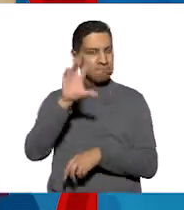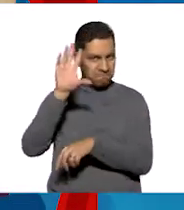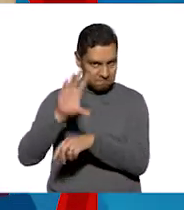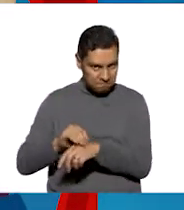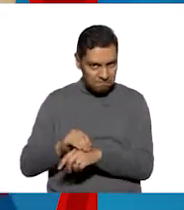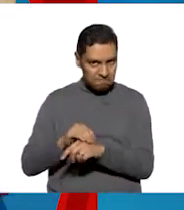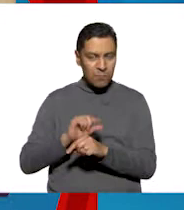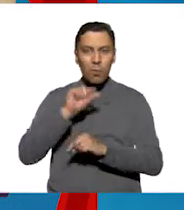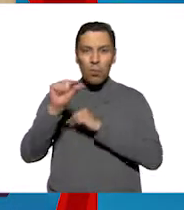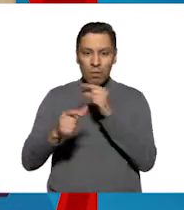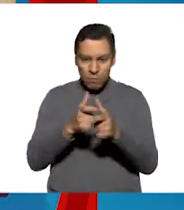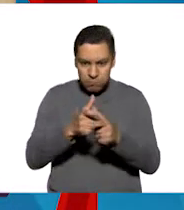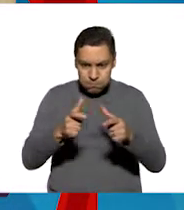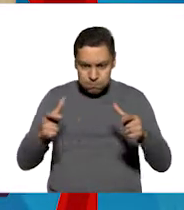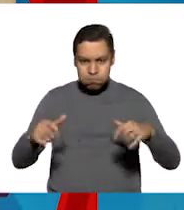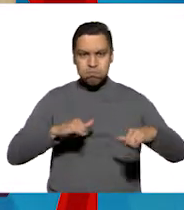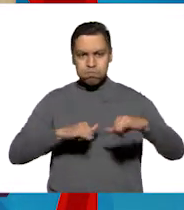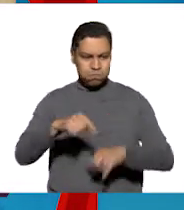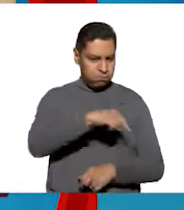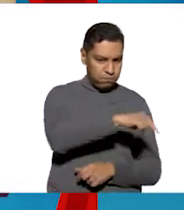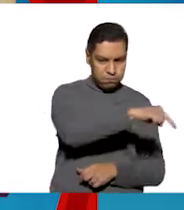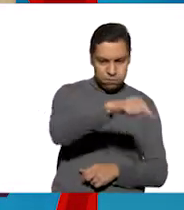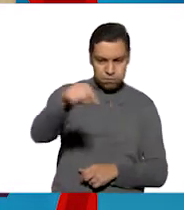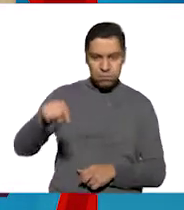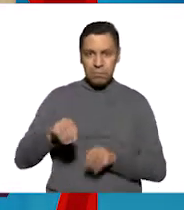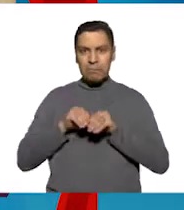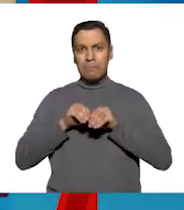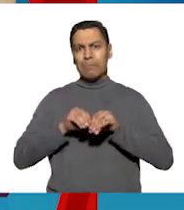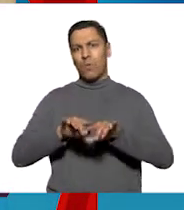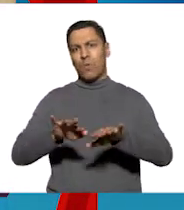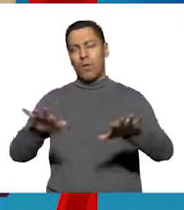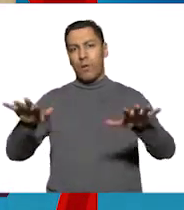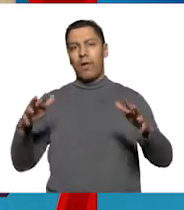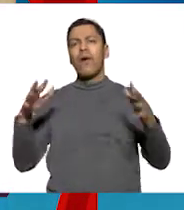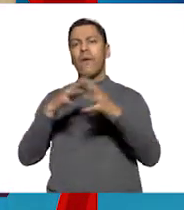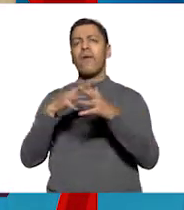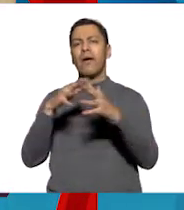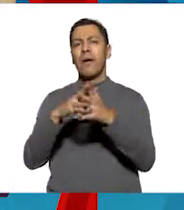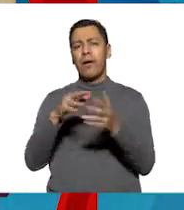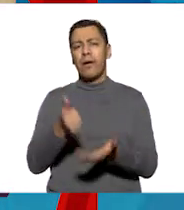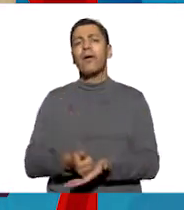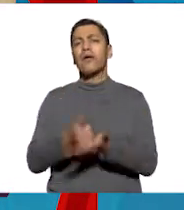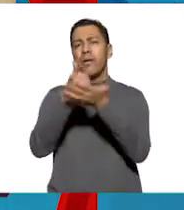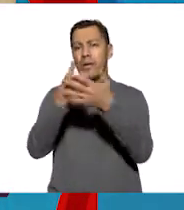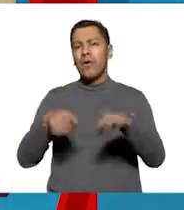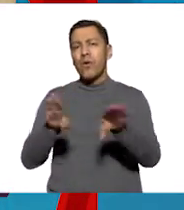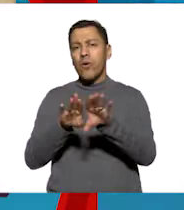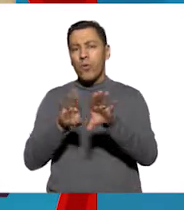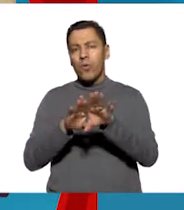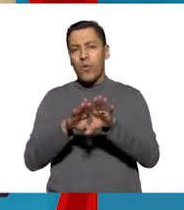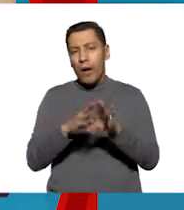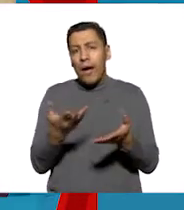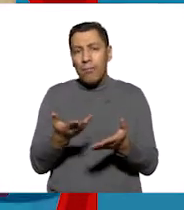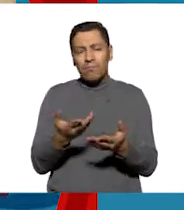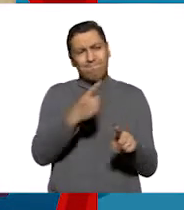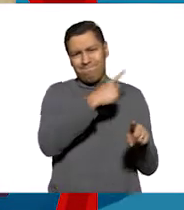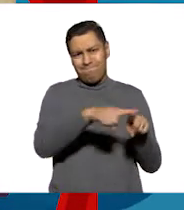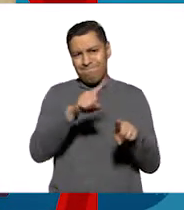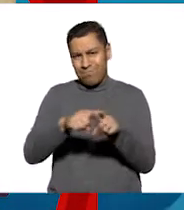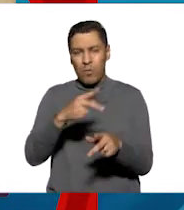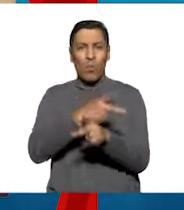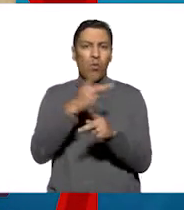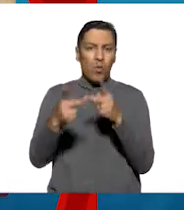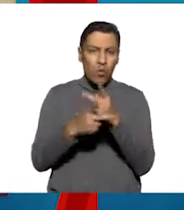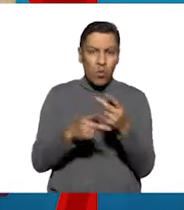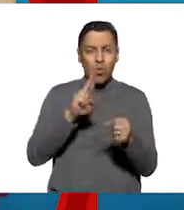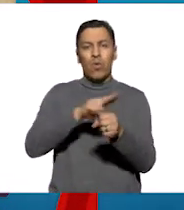más que la expansión territorial, lo que los mexicas lograron con la guerra fue el acceso a bienes, recursos naturales y